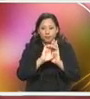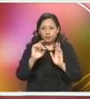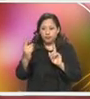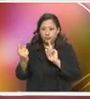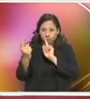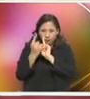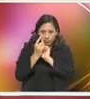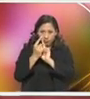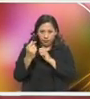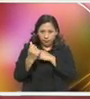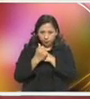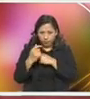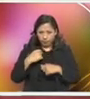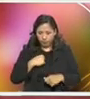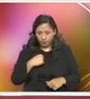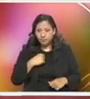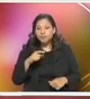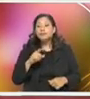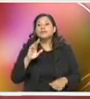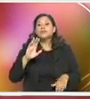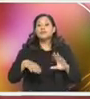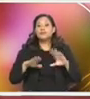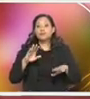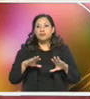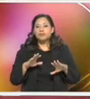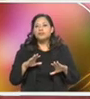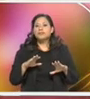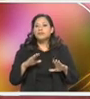nosotros, ¿no? De alguna manera